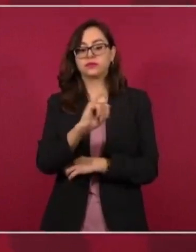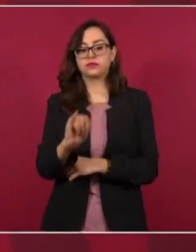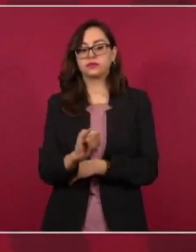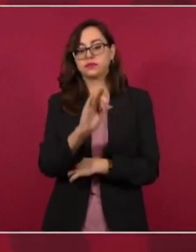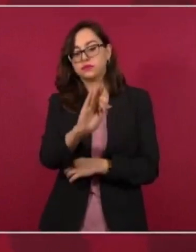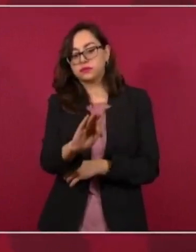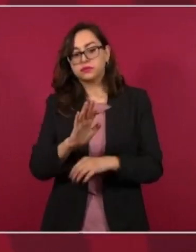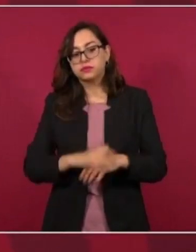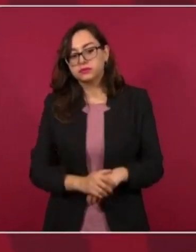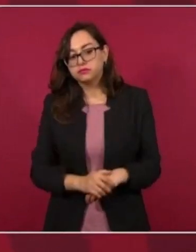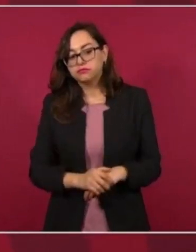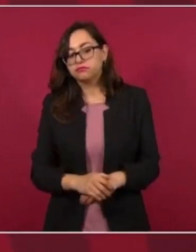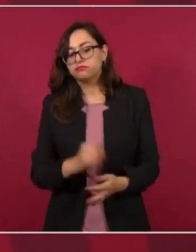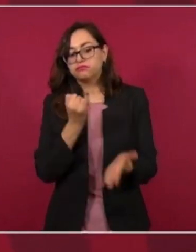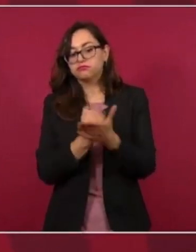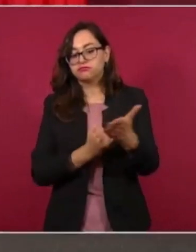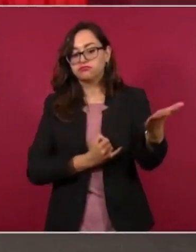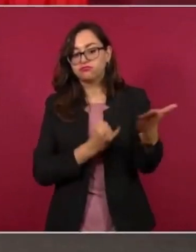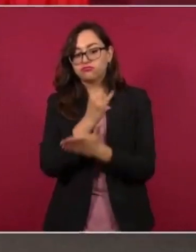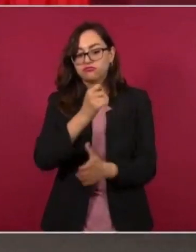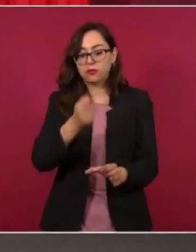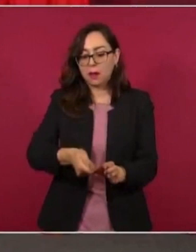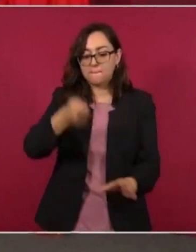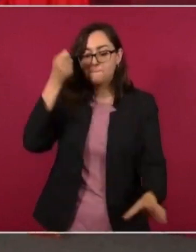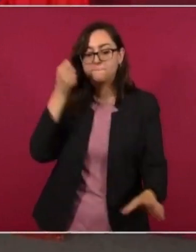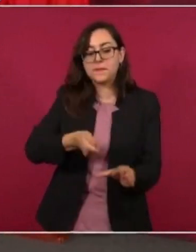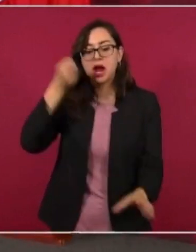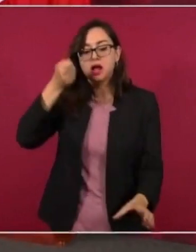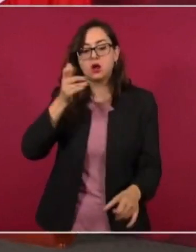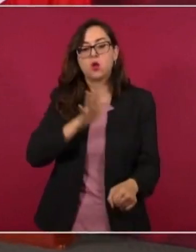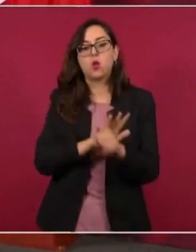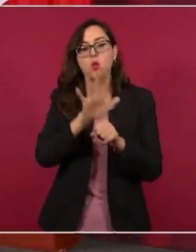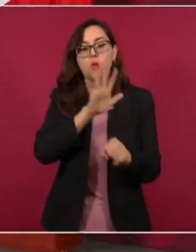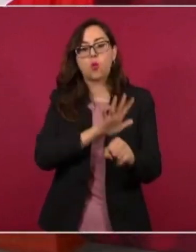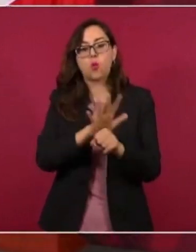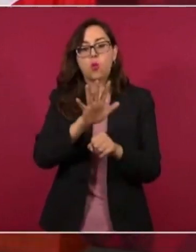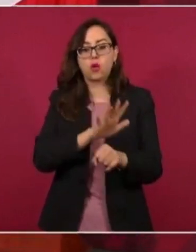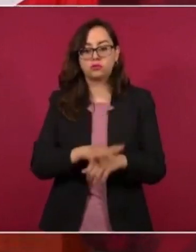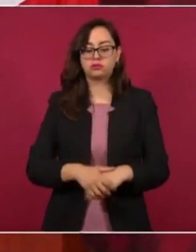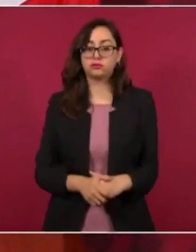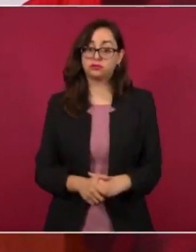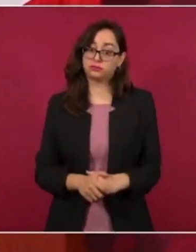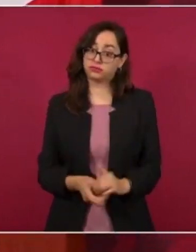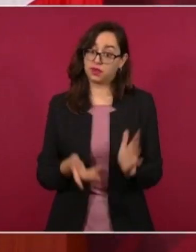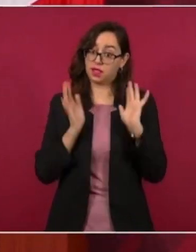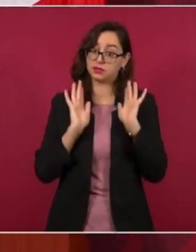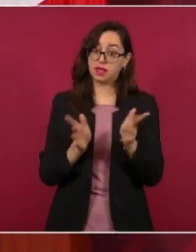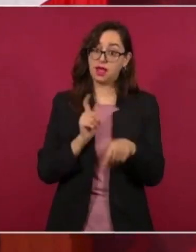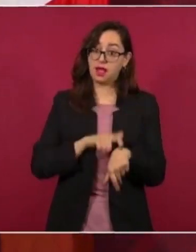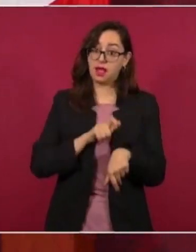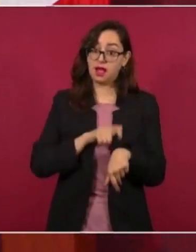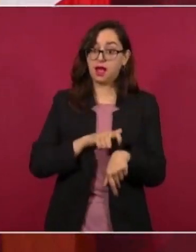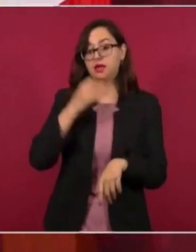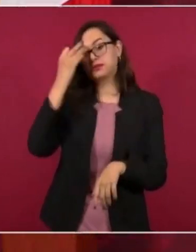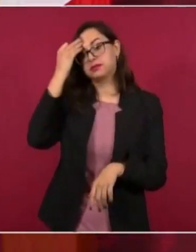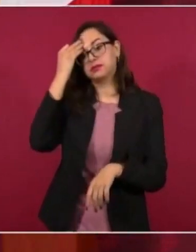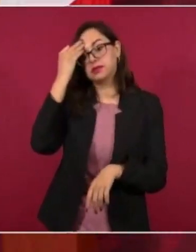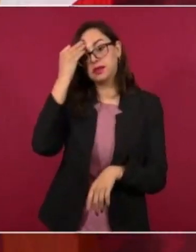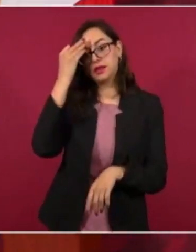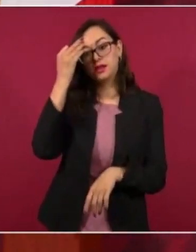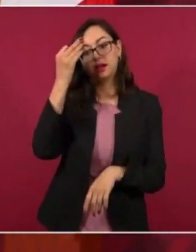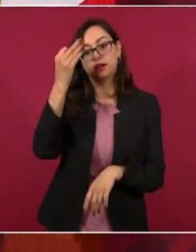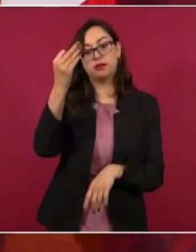Estoy esperando que resuelva. Pienso que se han tardado y que